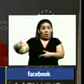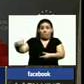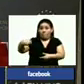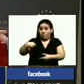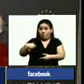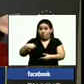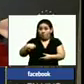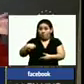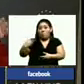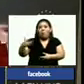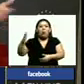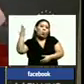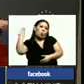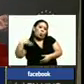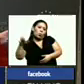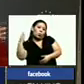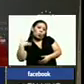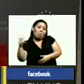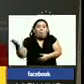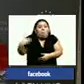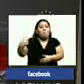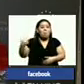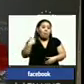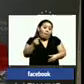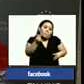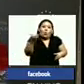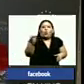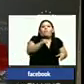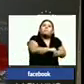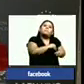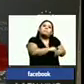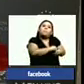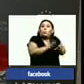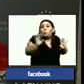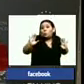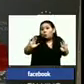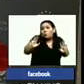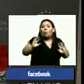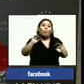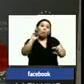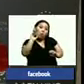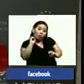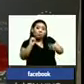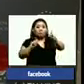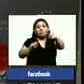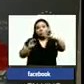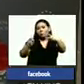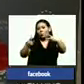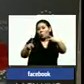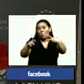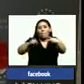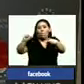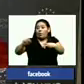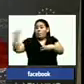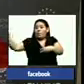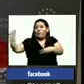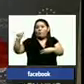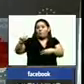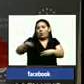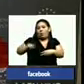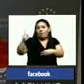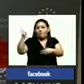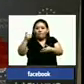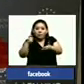porque están acostumbrados a quedarse con lo que no es de ellos. Esa una opción. O la otra opción es que no pueden traer el dinero porque no quieren